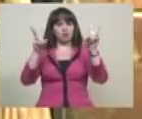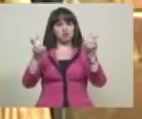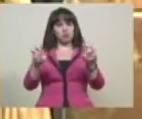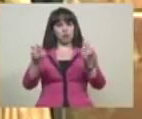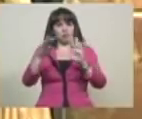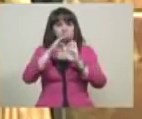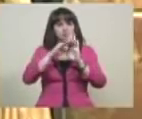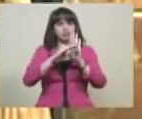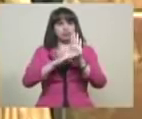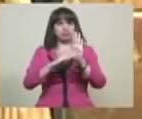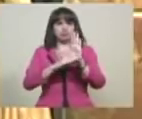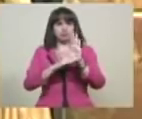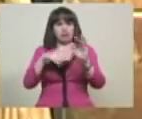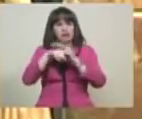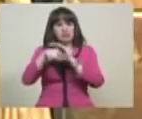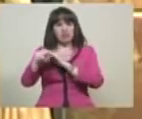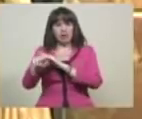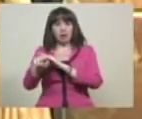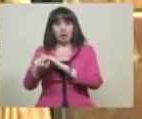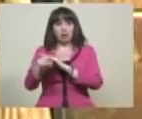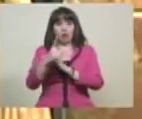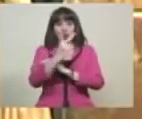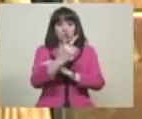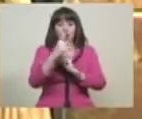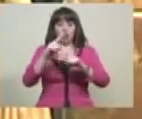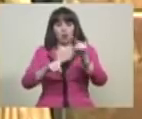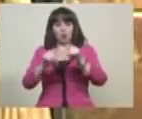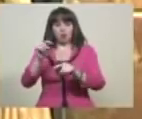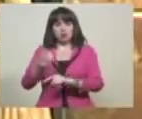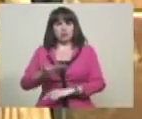interno hay dos elementos que se han impuesto